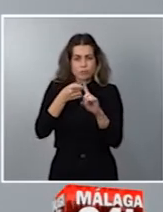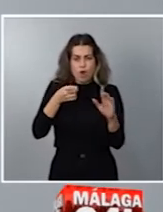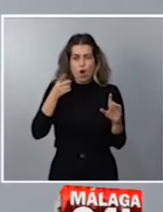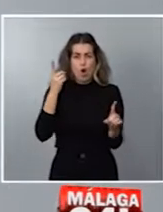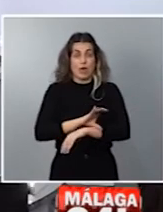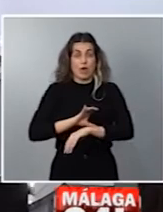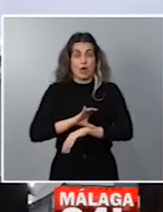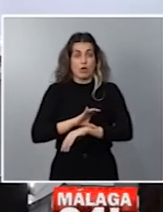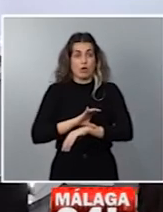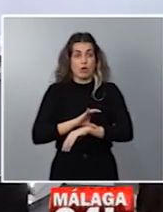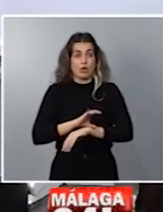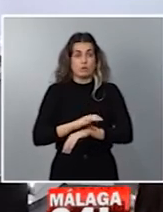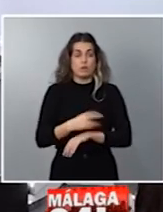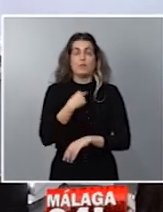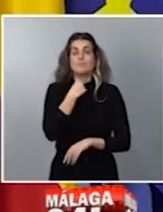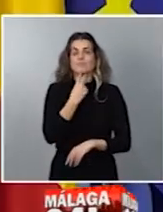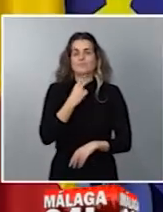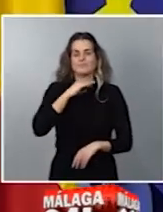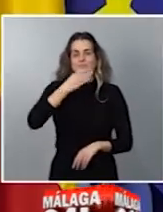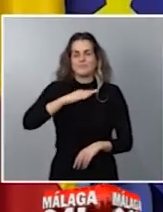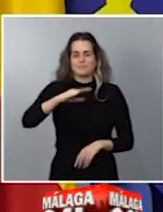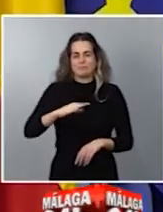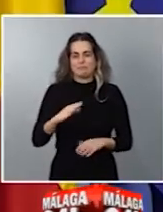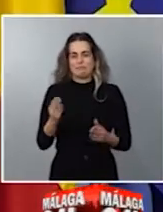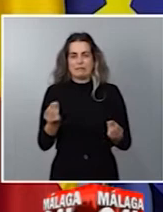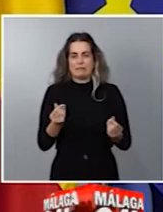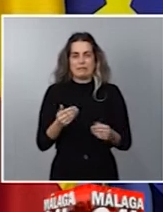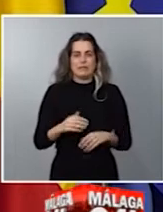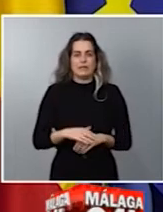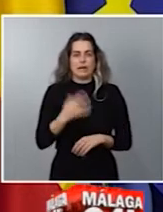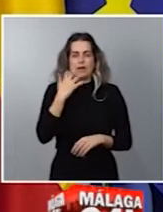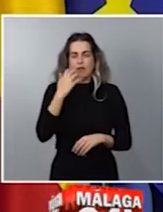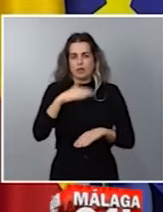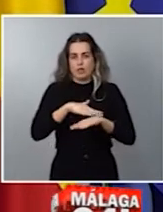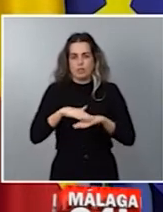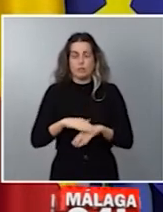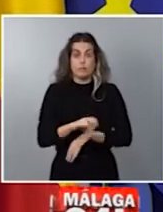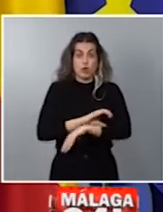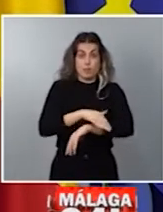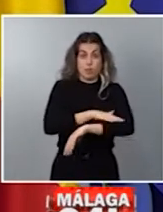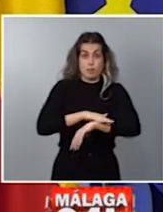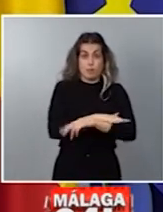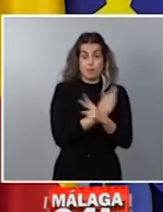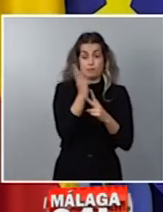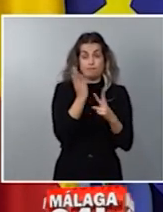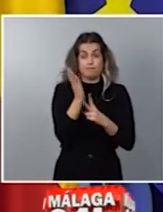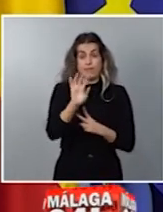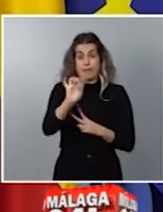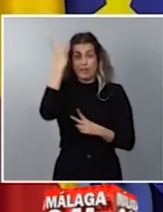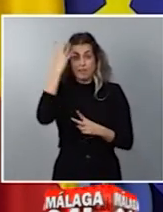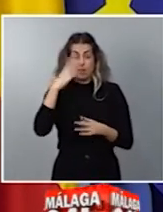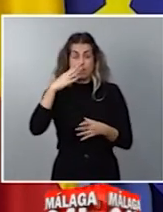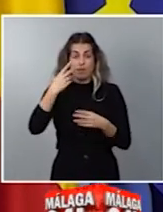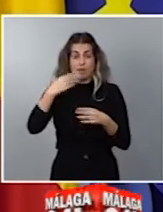de los menores. Además, también las ha acompañado el ministro del Interior, Fernando Grande Marlaska, que ha anunciado